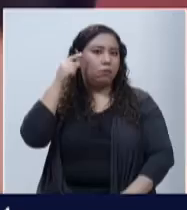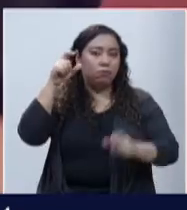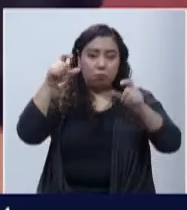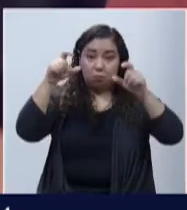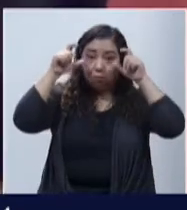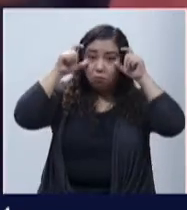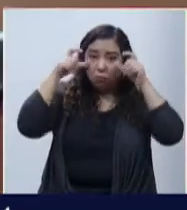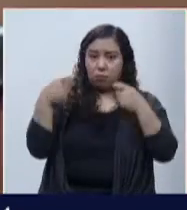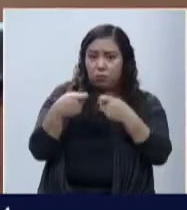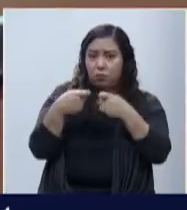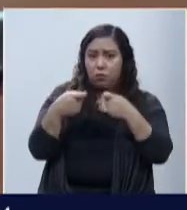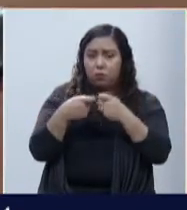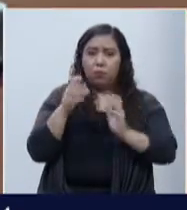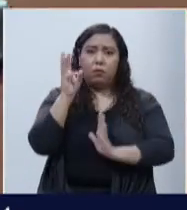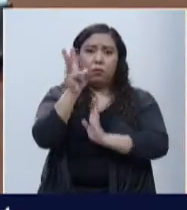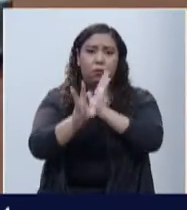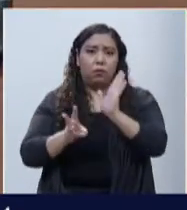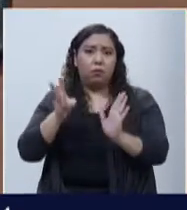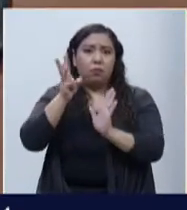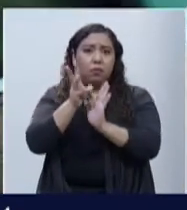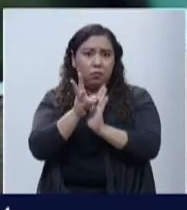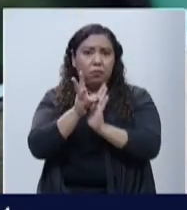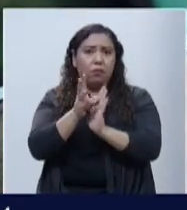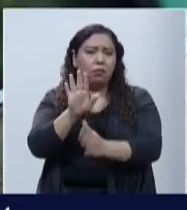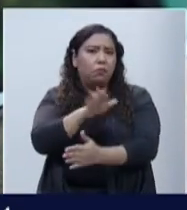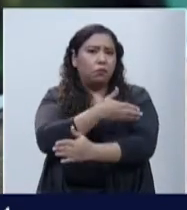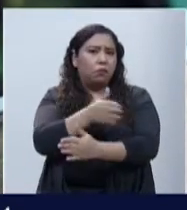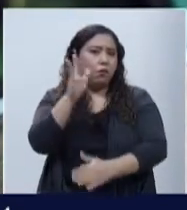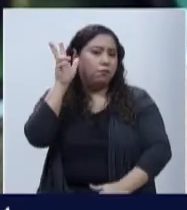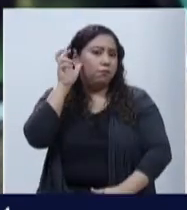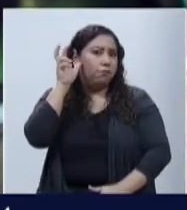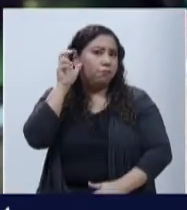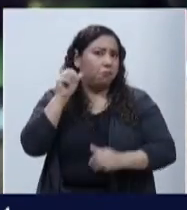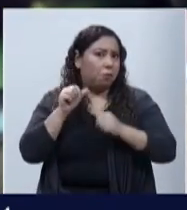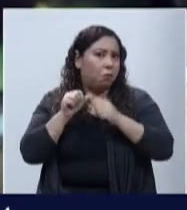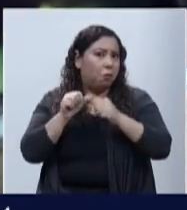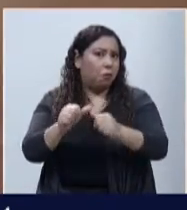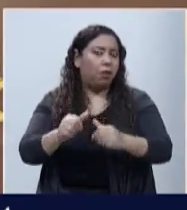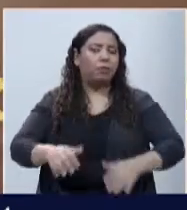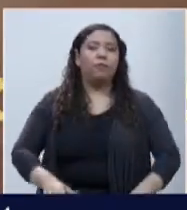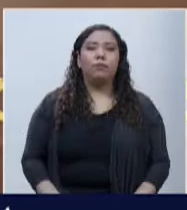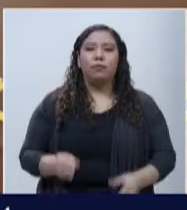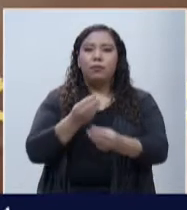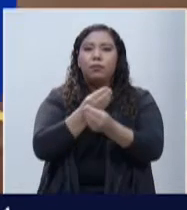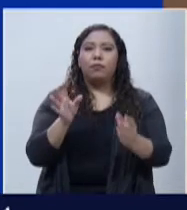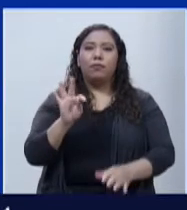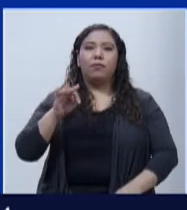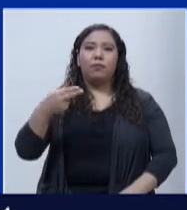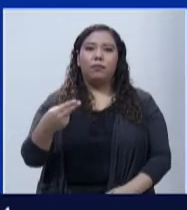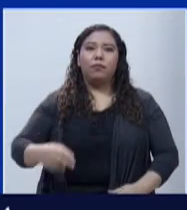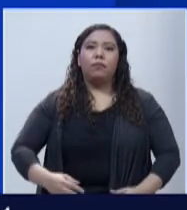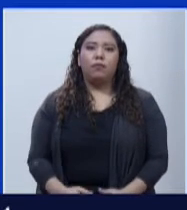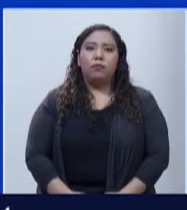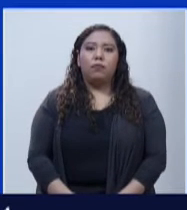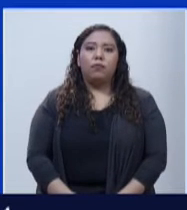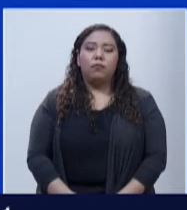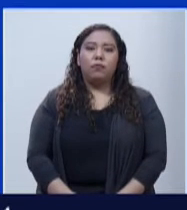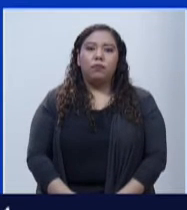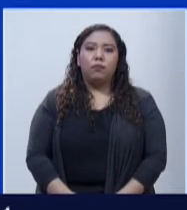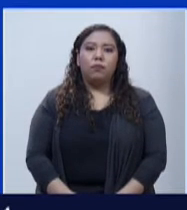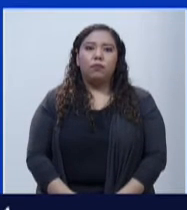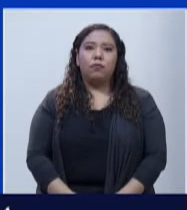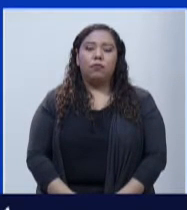ofrecen una autonomía de aproximadamente 6 horas de música continua marcela zacarías cnh de noticias